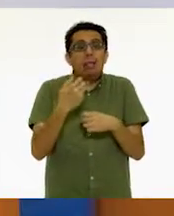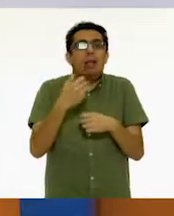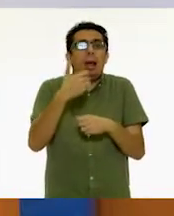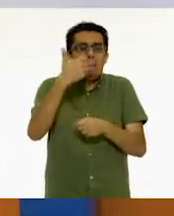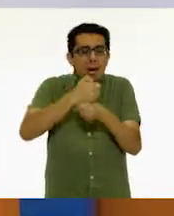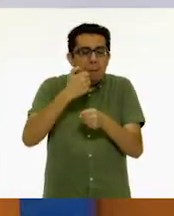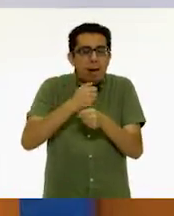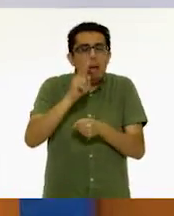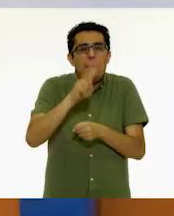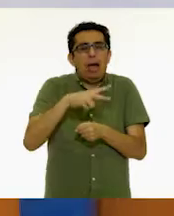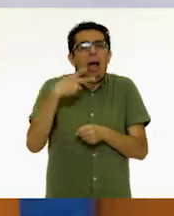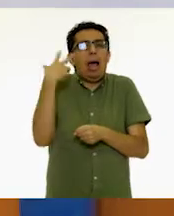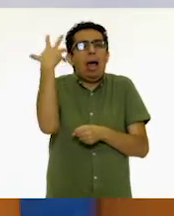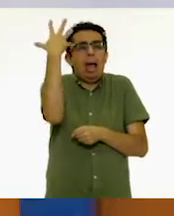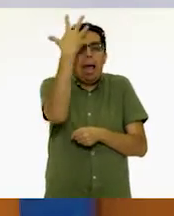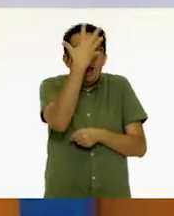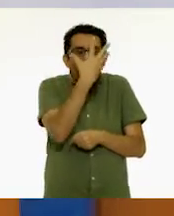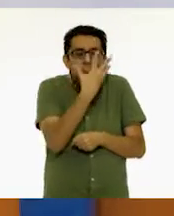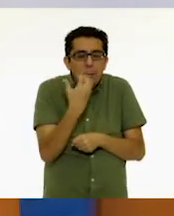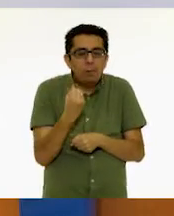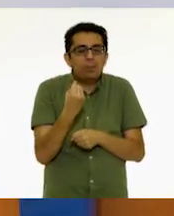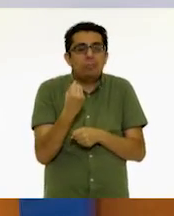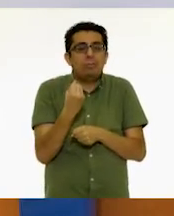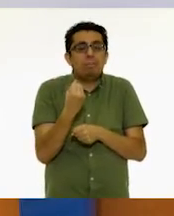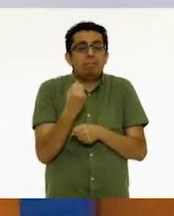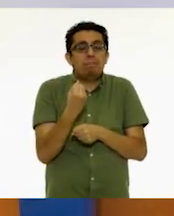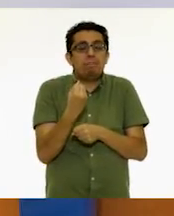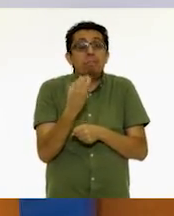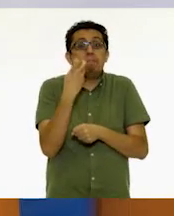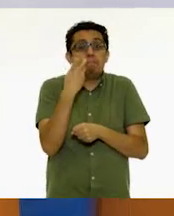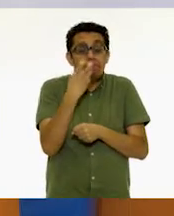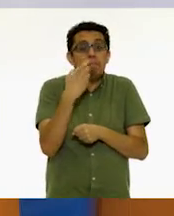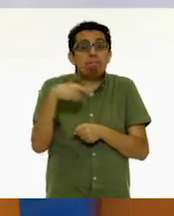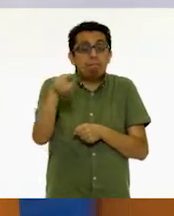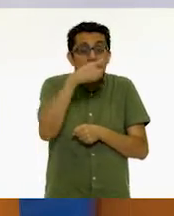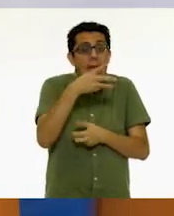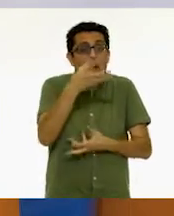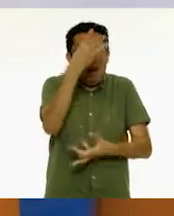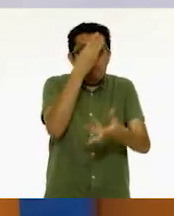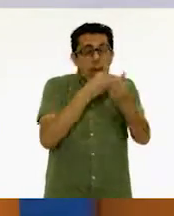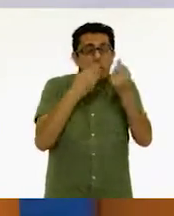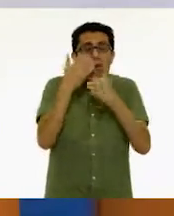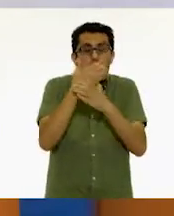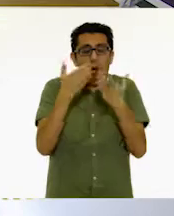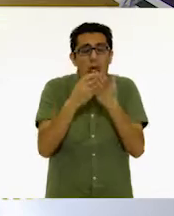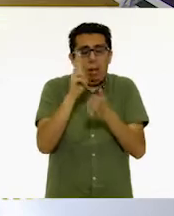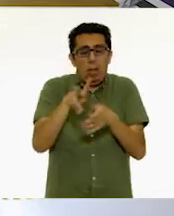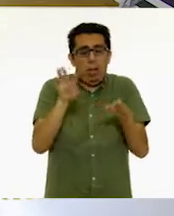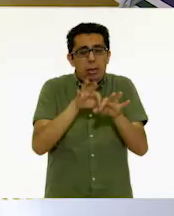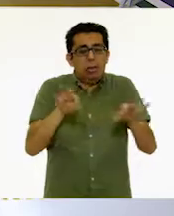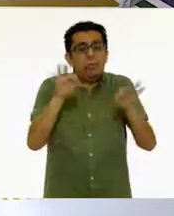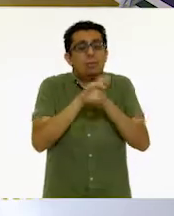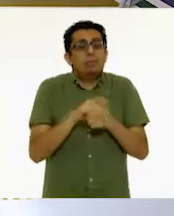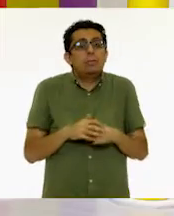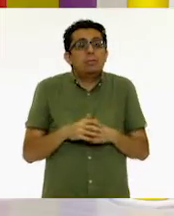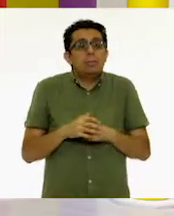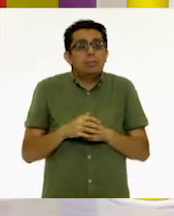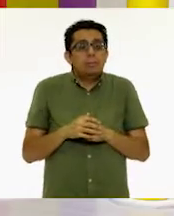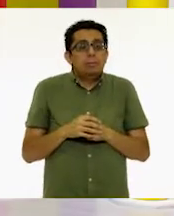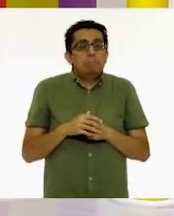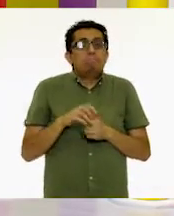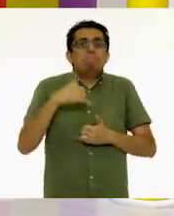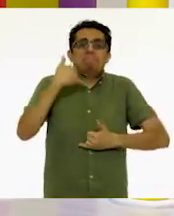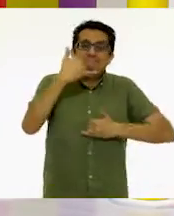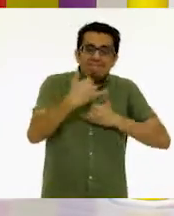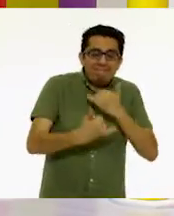hermosa y durante este año vamos a aprender muchas cosas que nos van a ser muy útiles. Además de que vamos a jugar y a